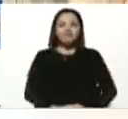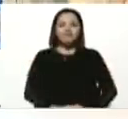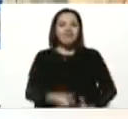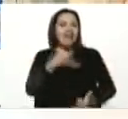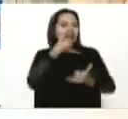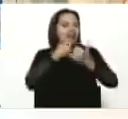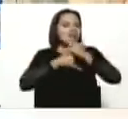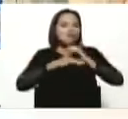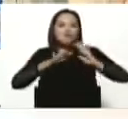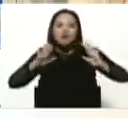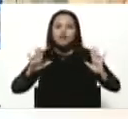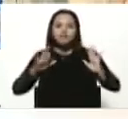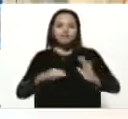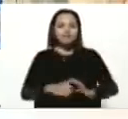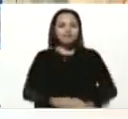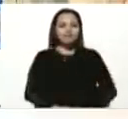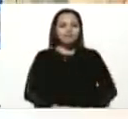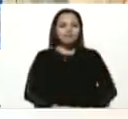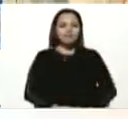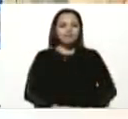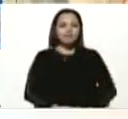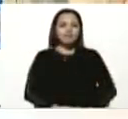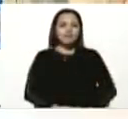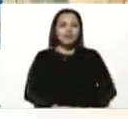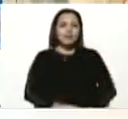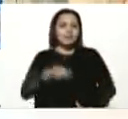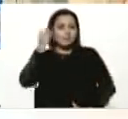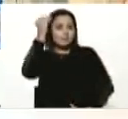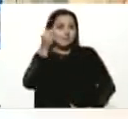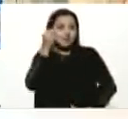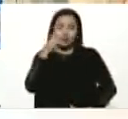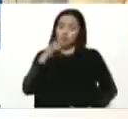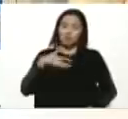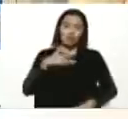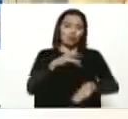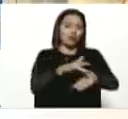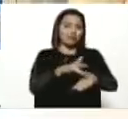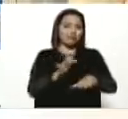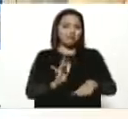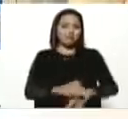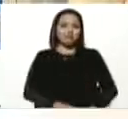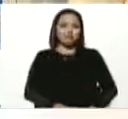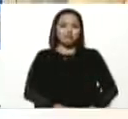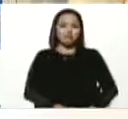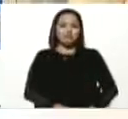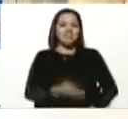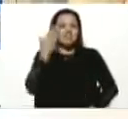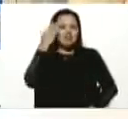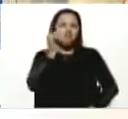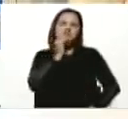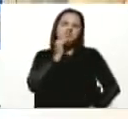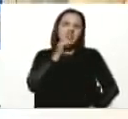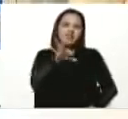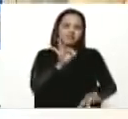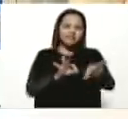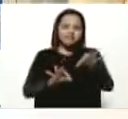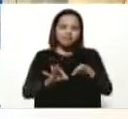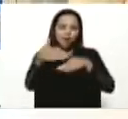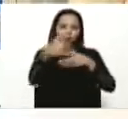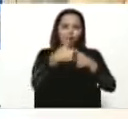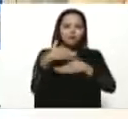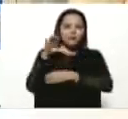Está bien pelado, compadre. El que se cree intocable. También identificado las últimas perturbaciones.